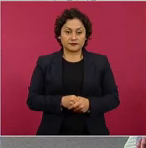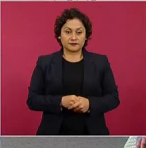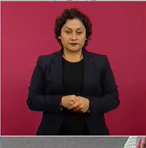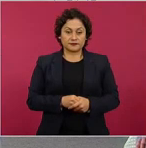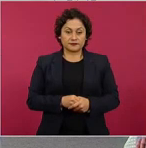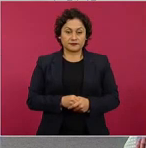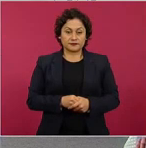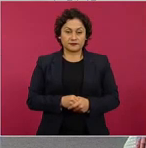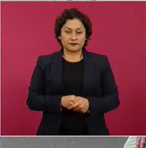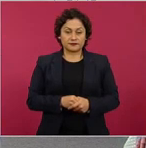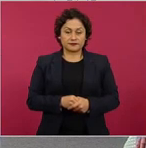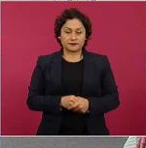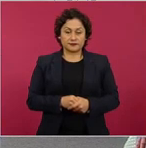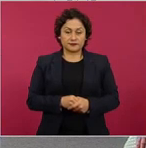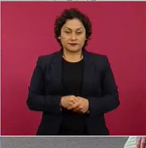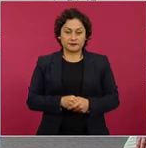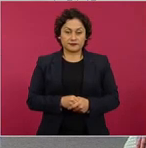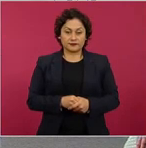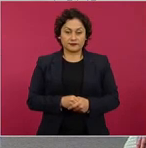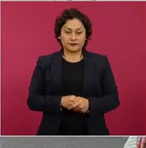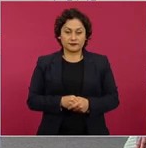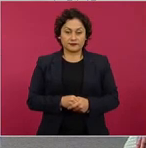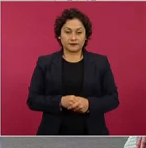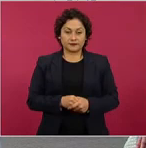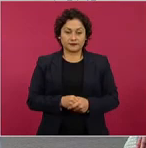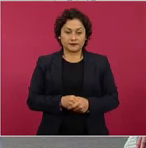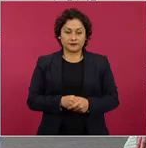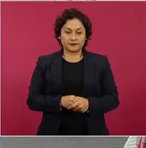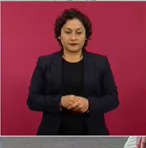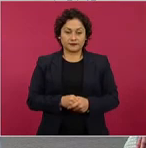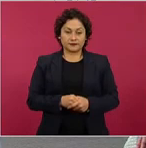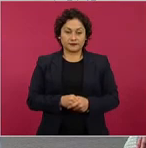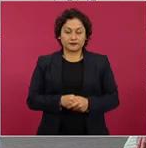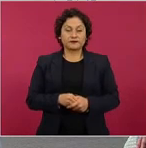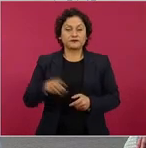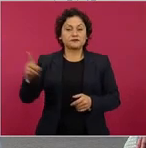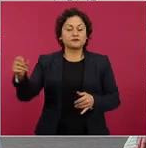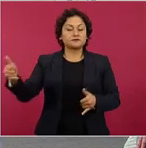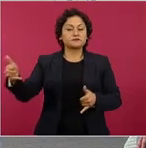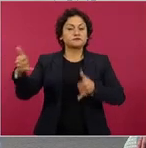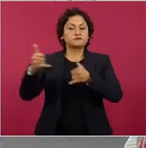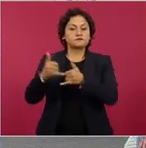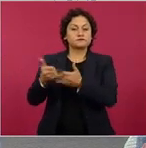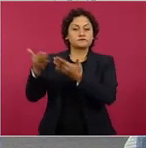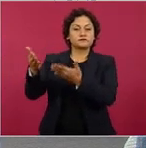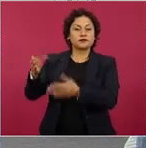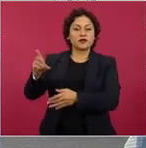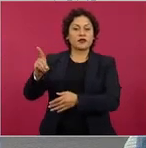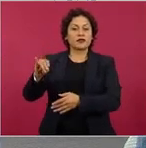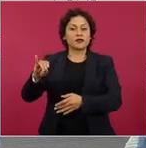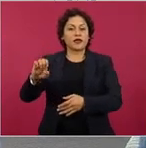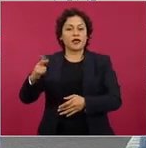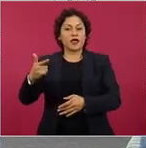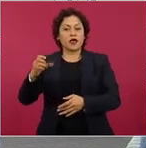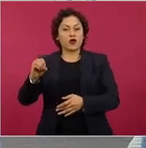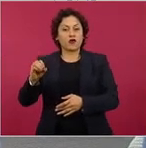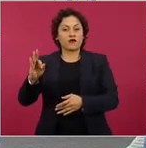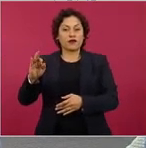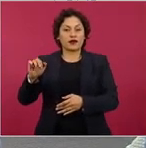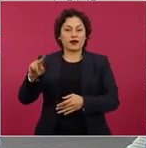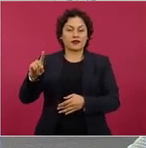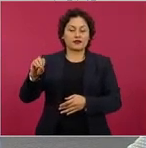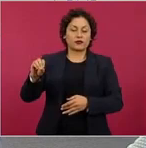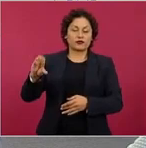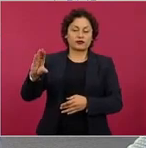Está en la línea telefónica, le agradezco mucho también, Diego Fernández de Ceballos. Por supuesto, imprescindible, con